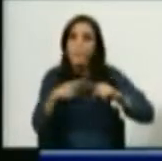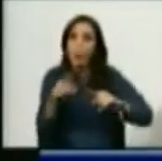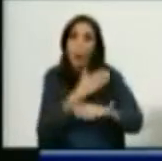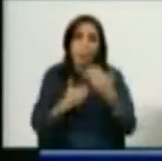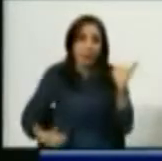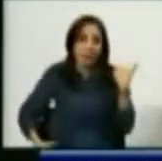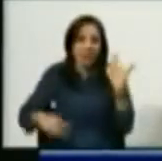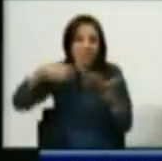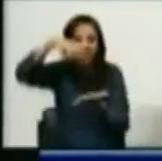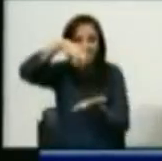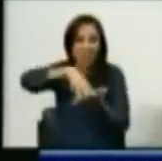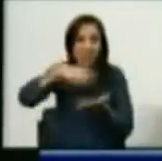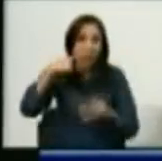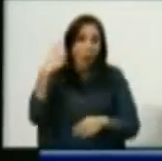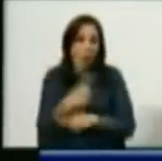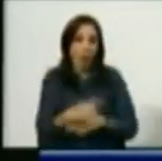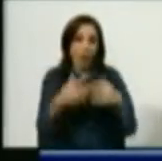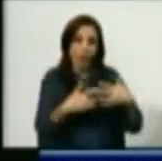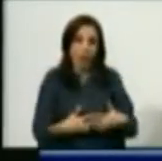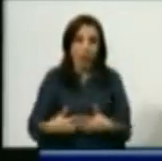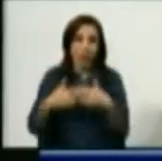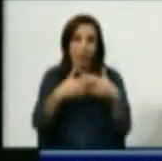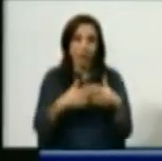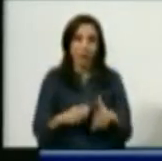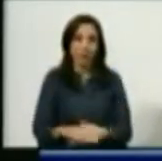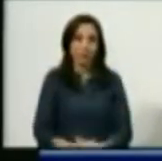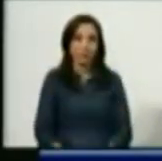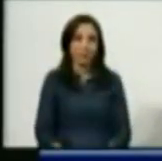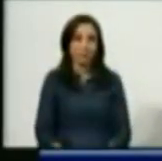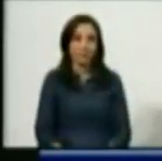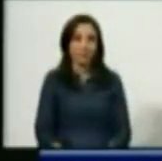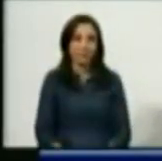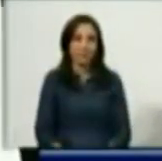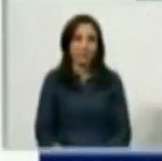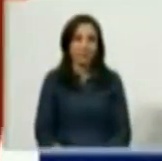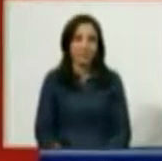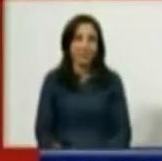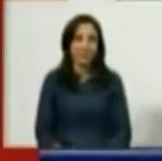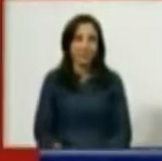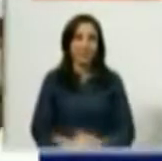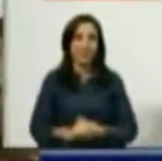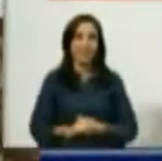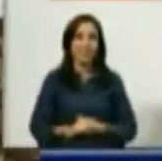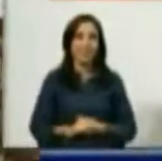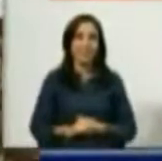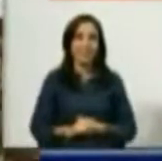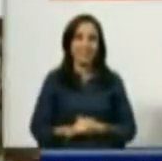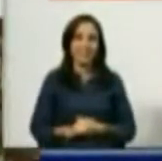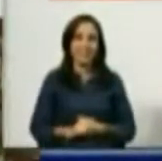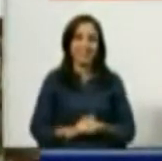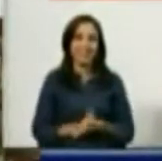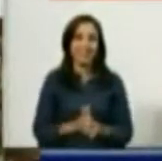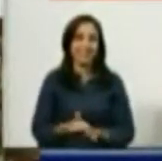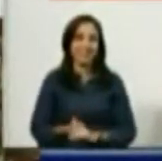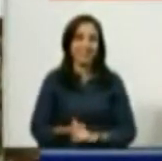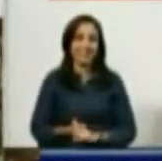que cumplen órdenes de Estados Unidos son incapaces de hacer algo por unir a los pueblos